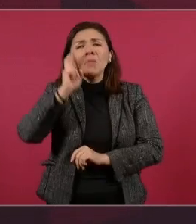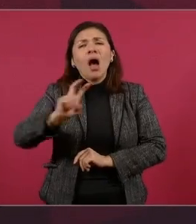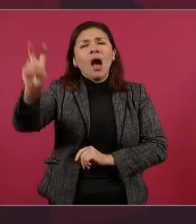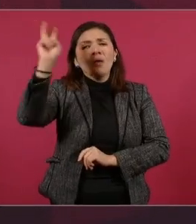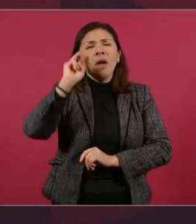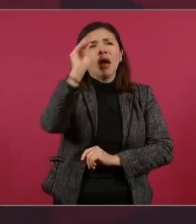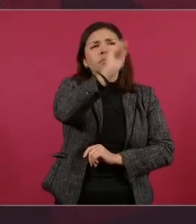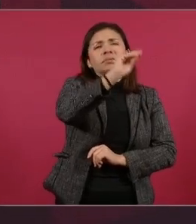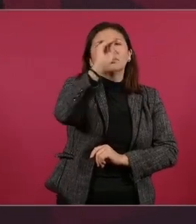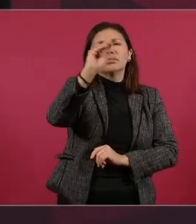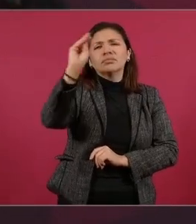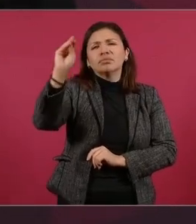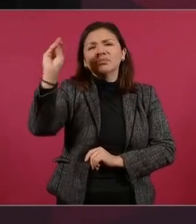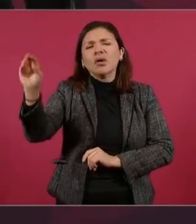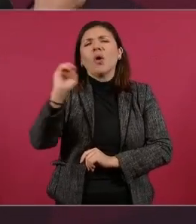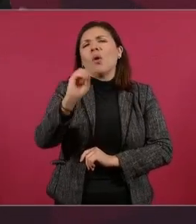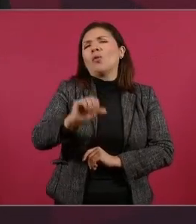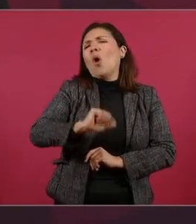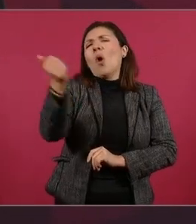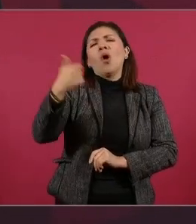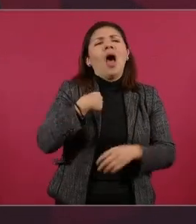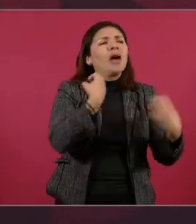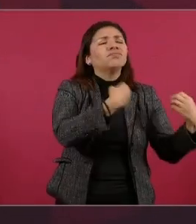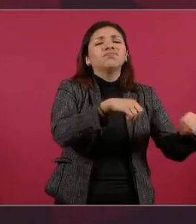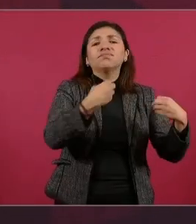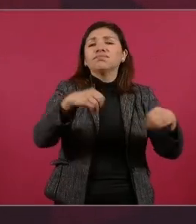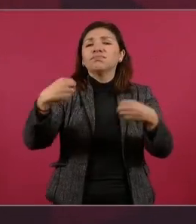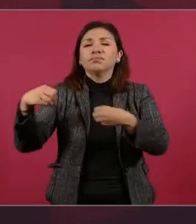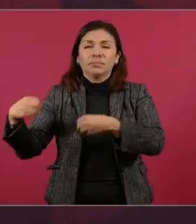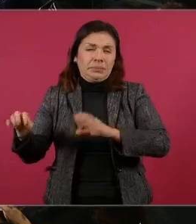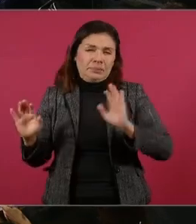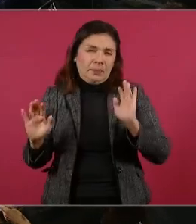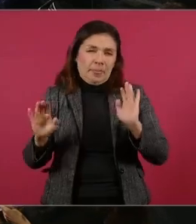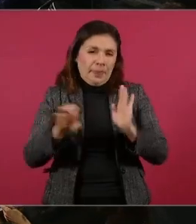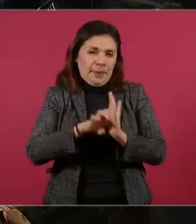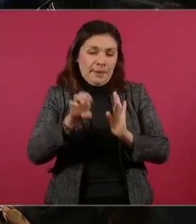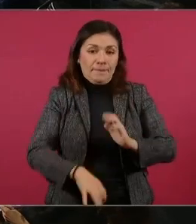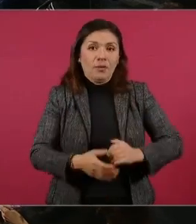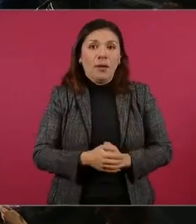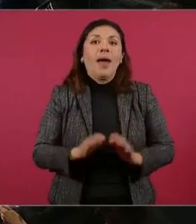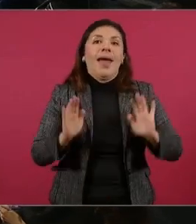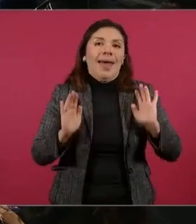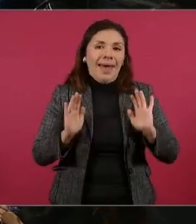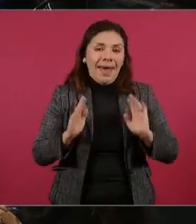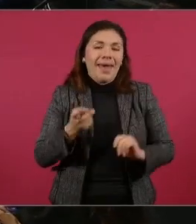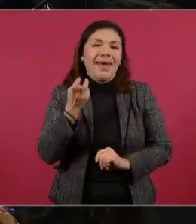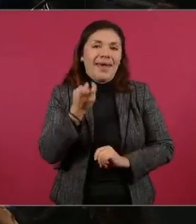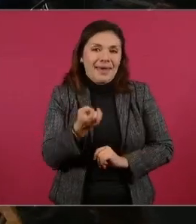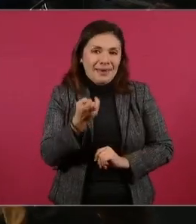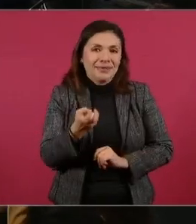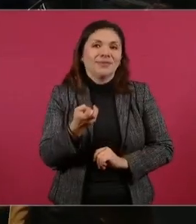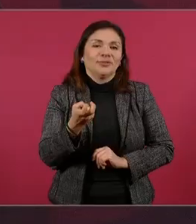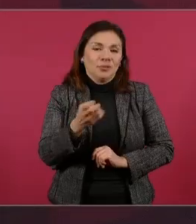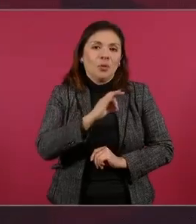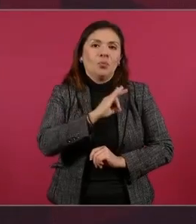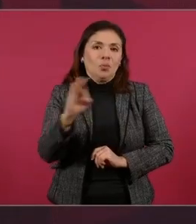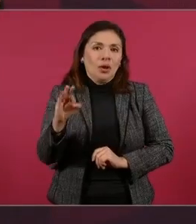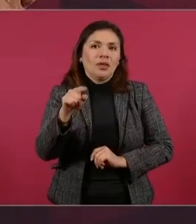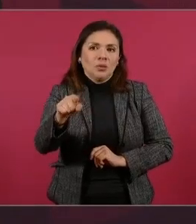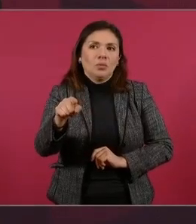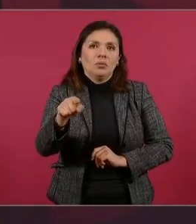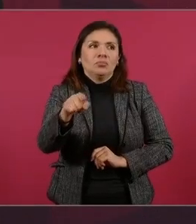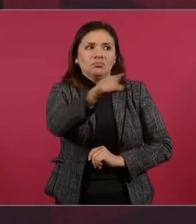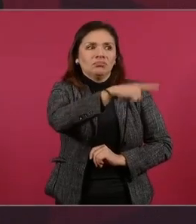viajando o en otras cosas pues entonces sí me podrían